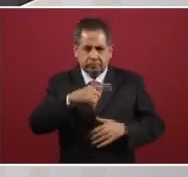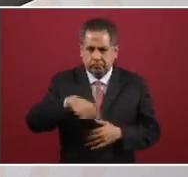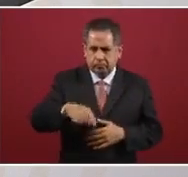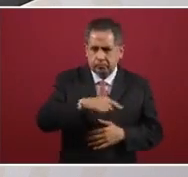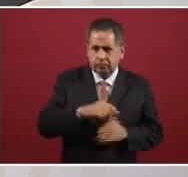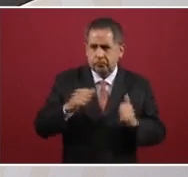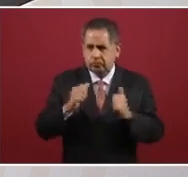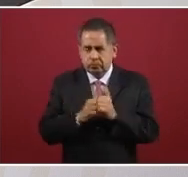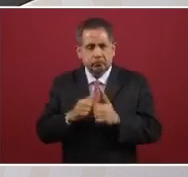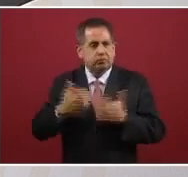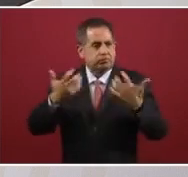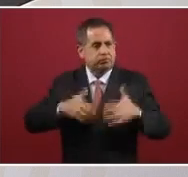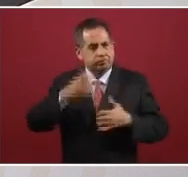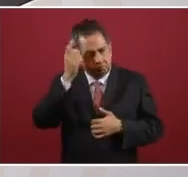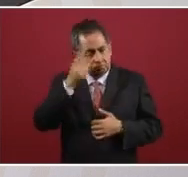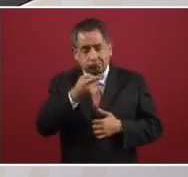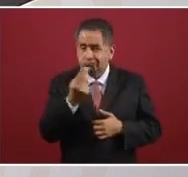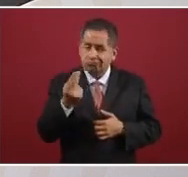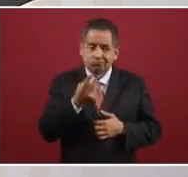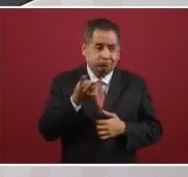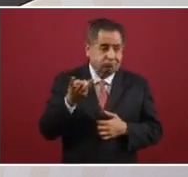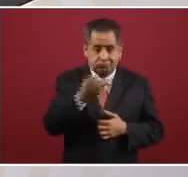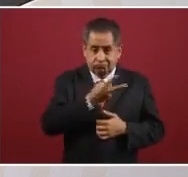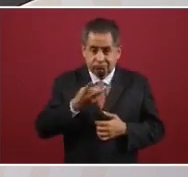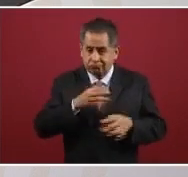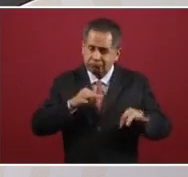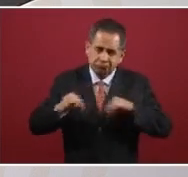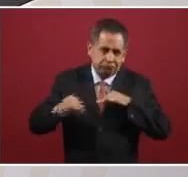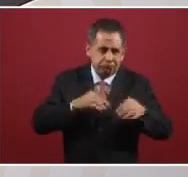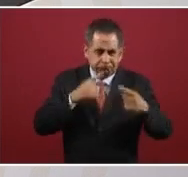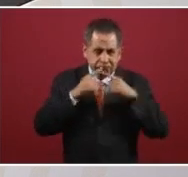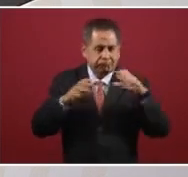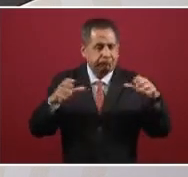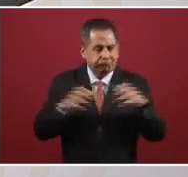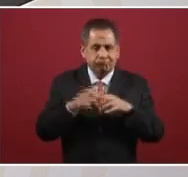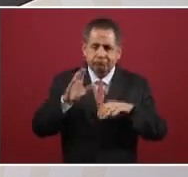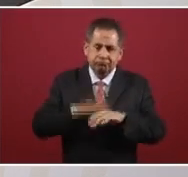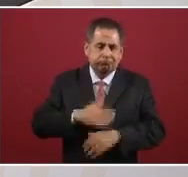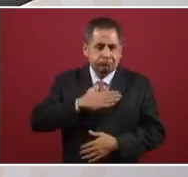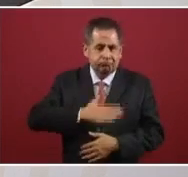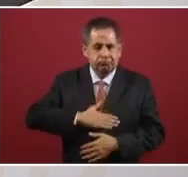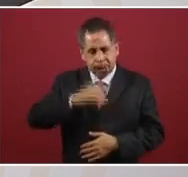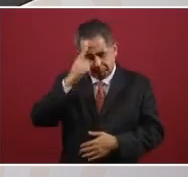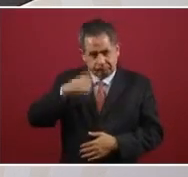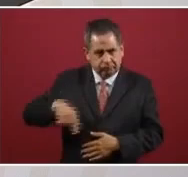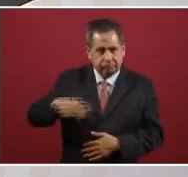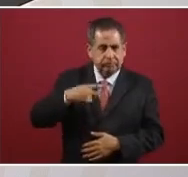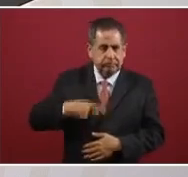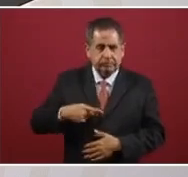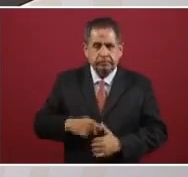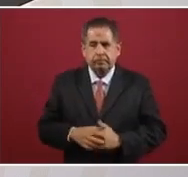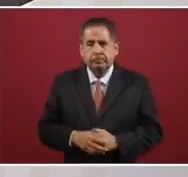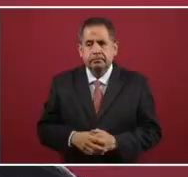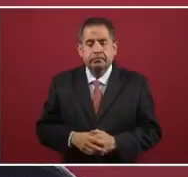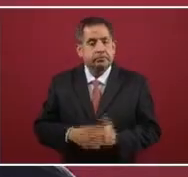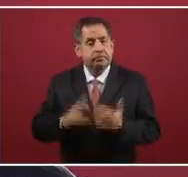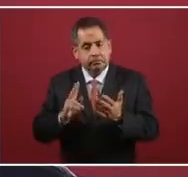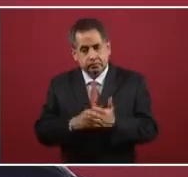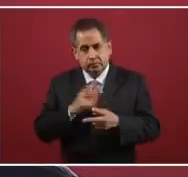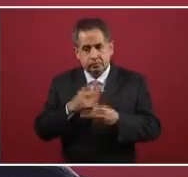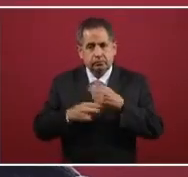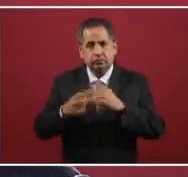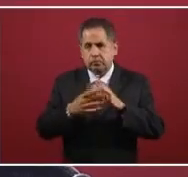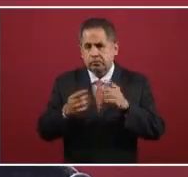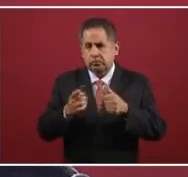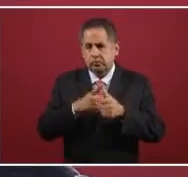que lo hablemos con los empresarios y que juntos construyamos un sistema que sea más justo para los trabajadores. Nuevamente, para regresar a